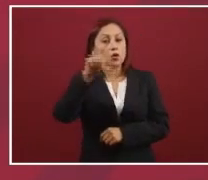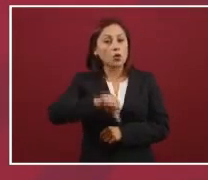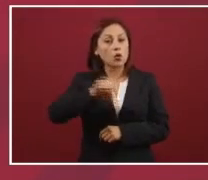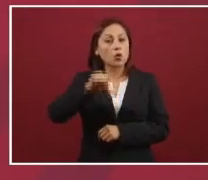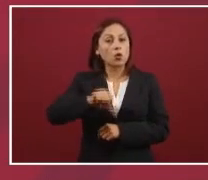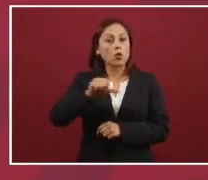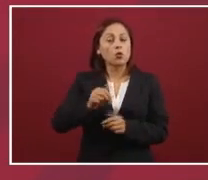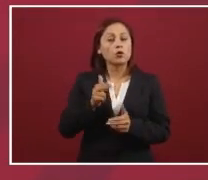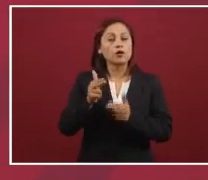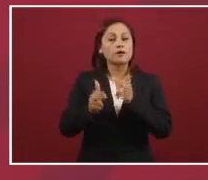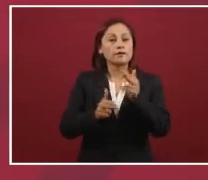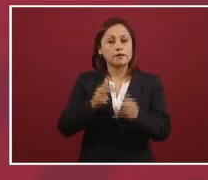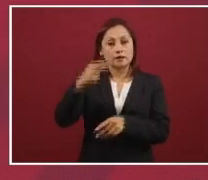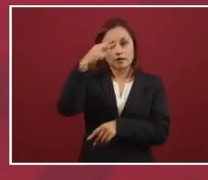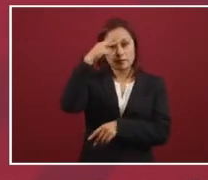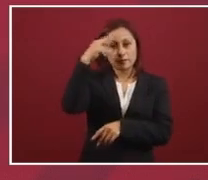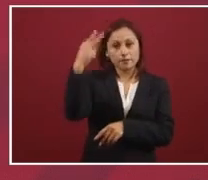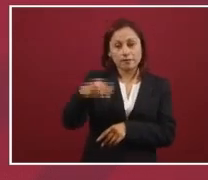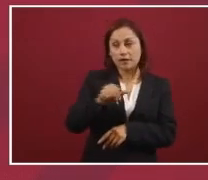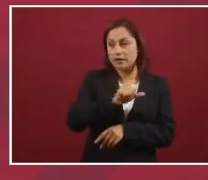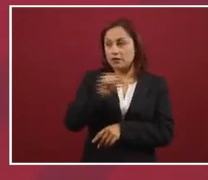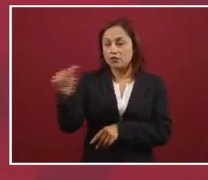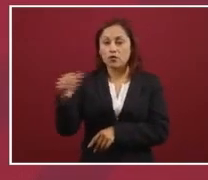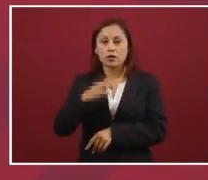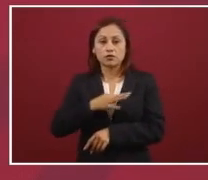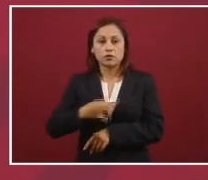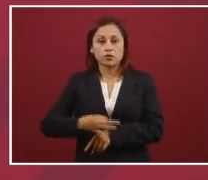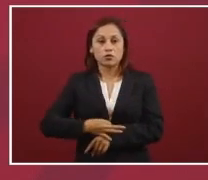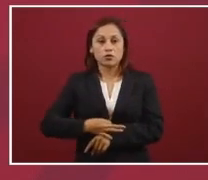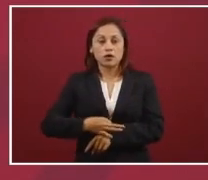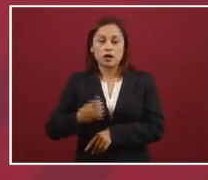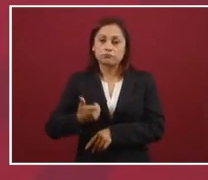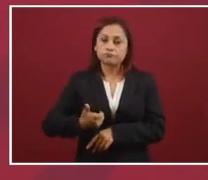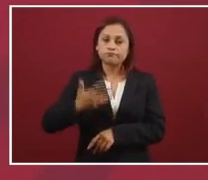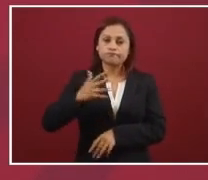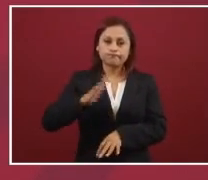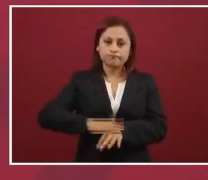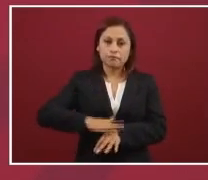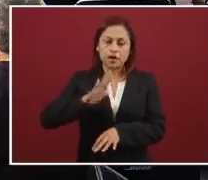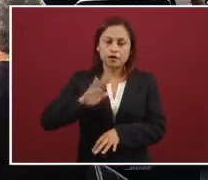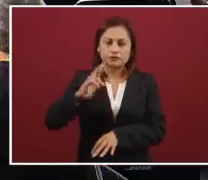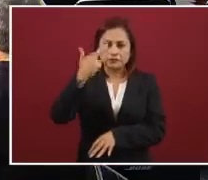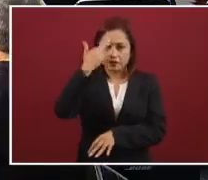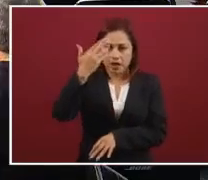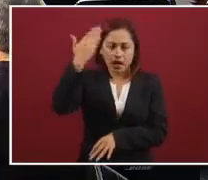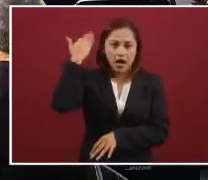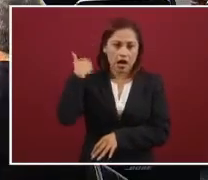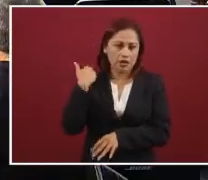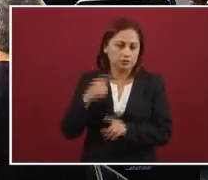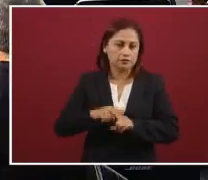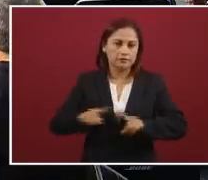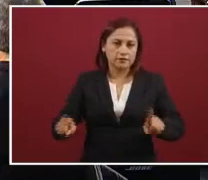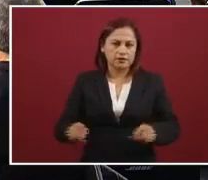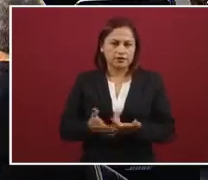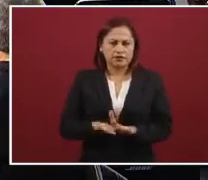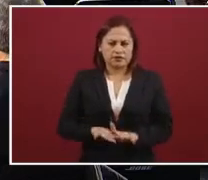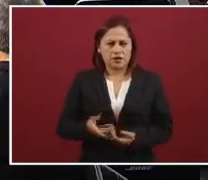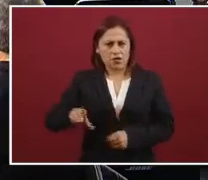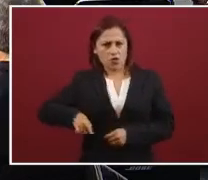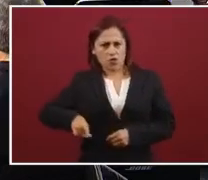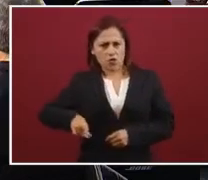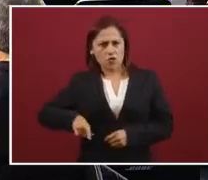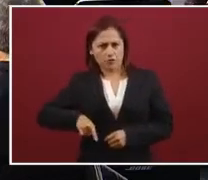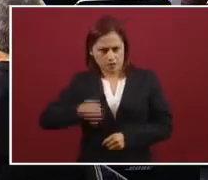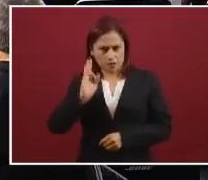a duplicar su costo de acuerdo con la planeación original. A pesar de ello, el gobierno está dispuesto a que